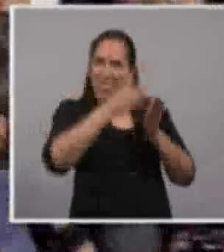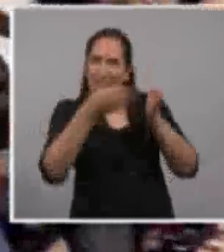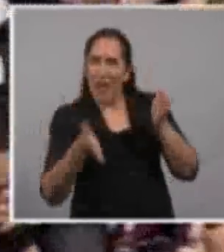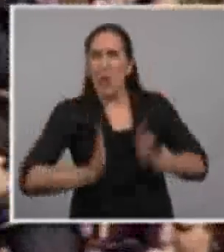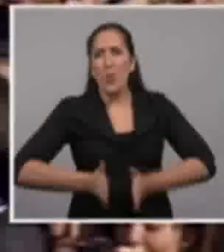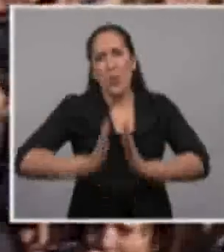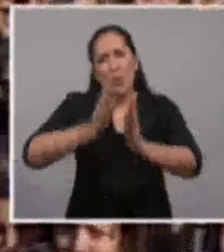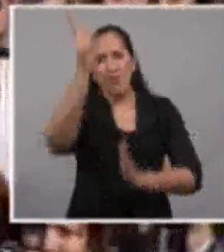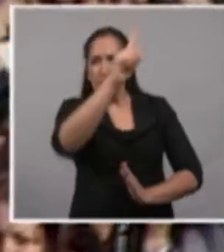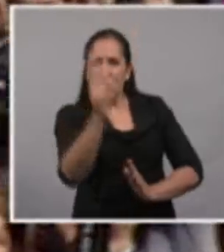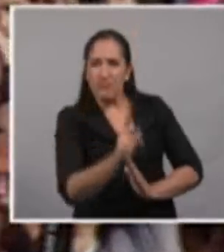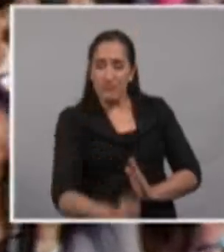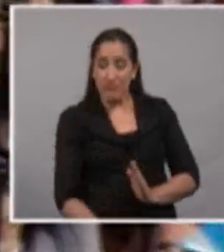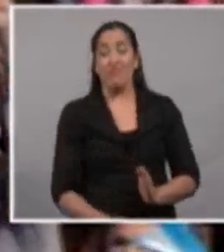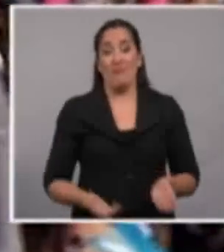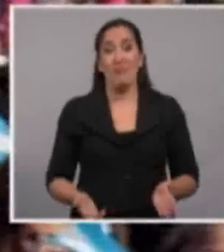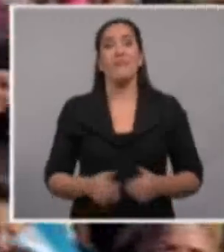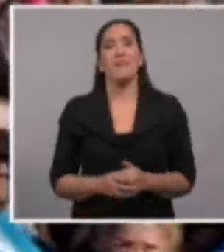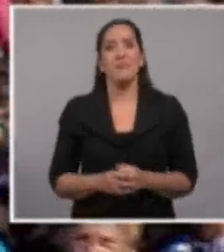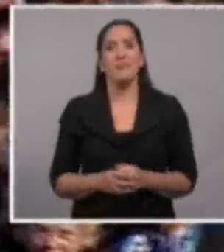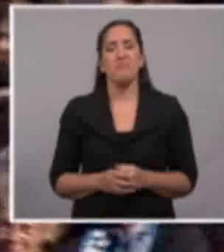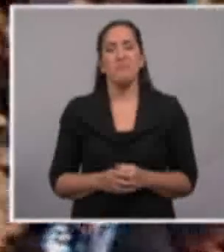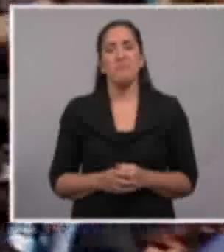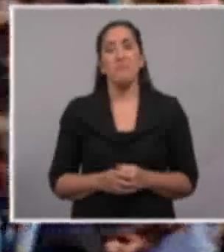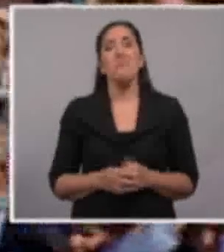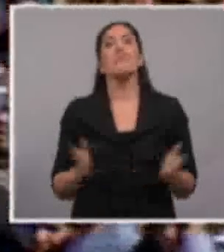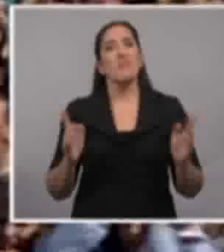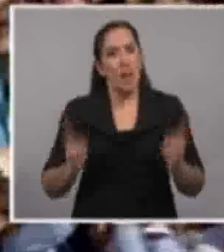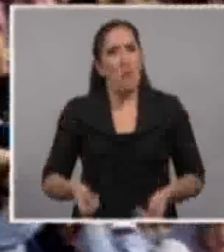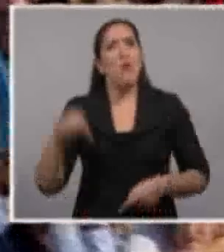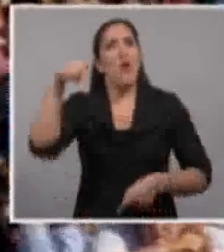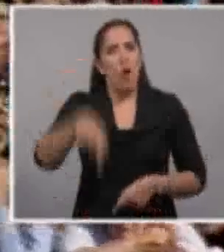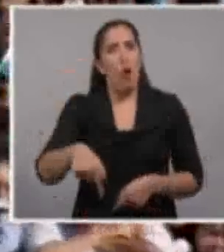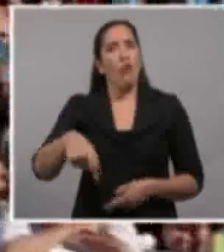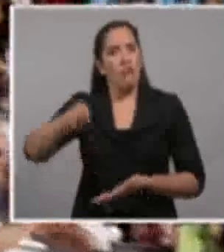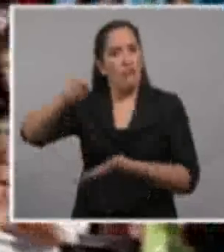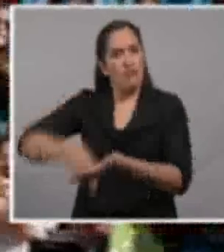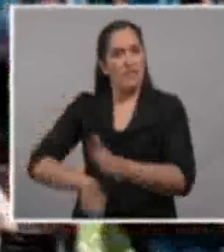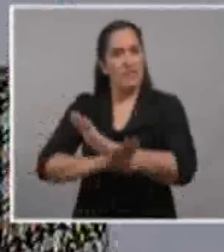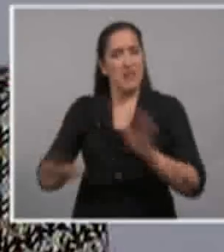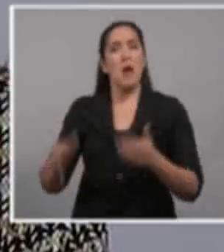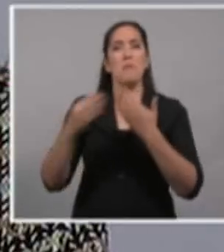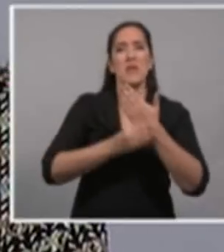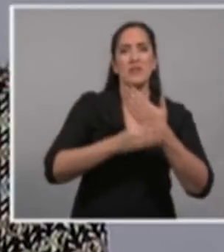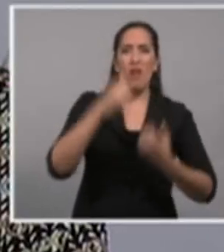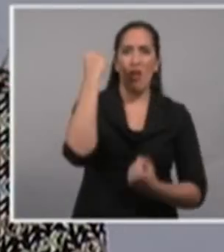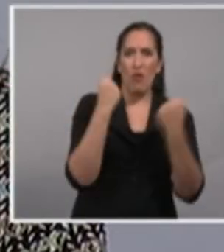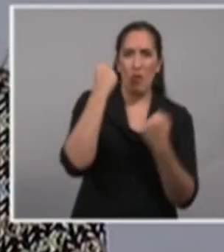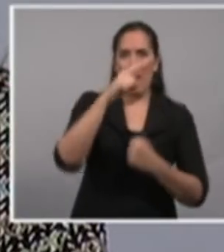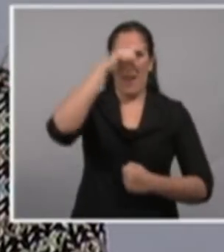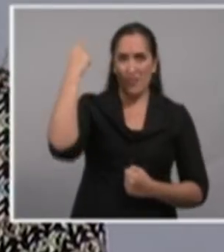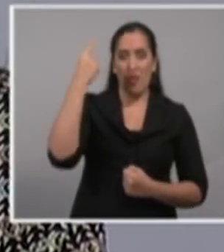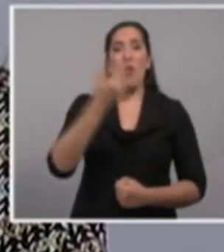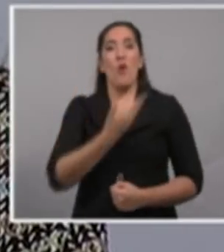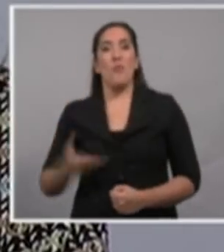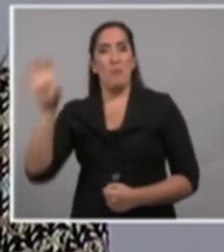También aquí hoy hemos firmado entre el Ministerio de Economía de la Nación y el